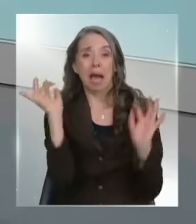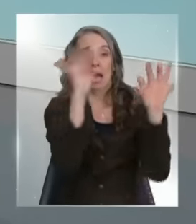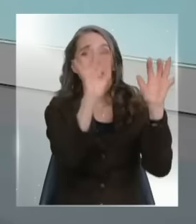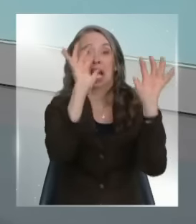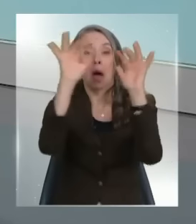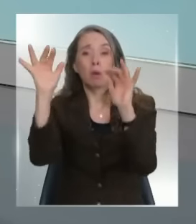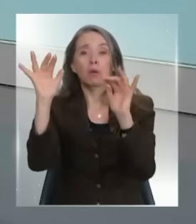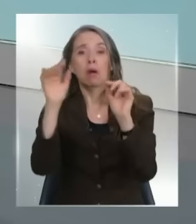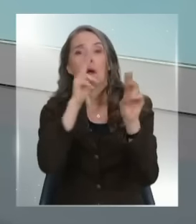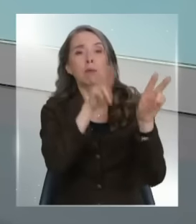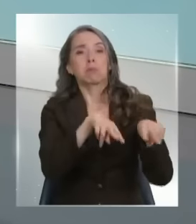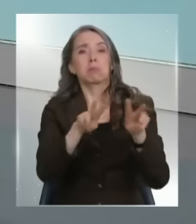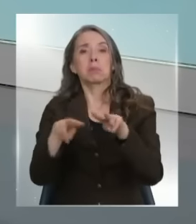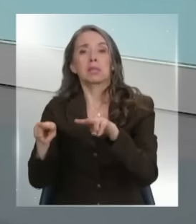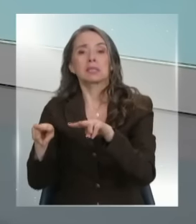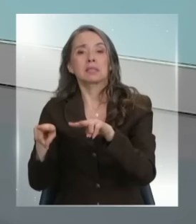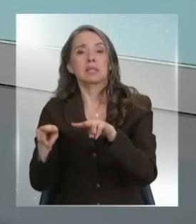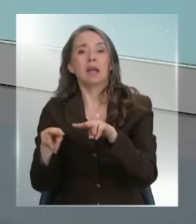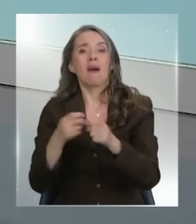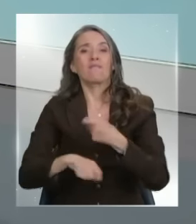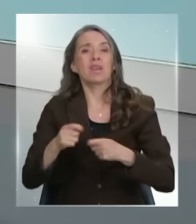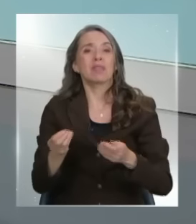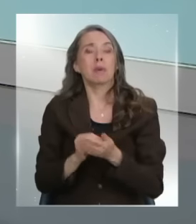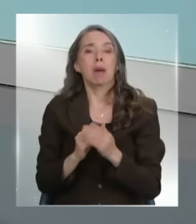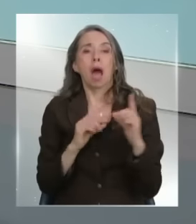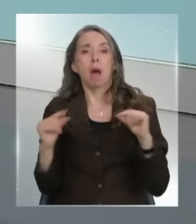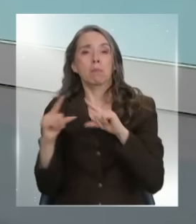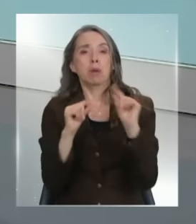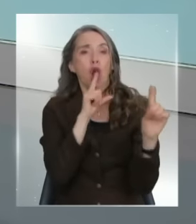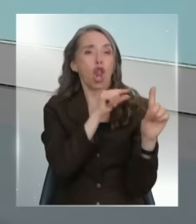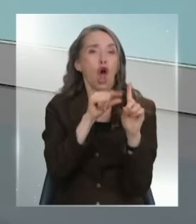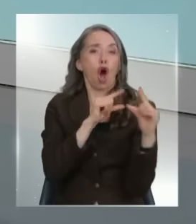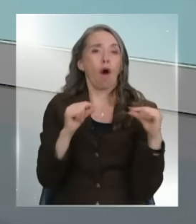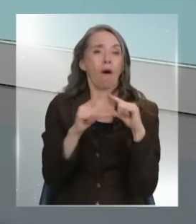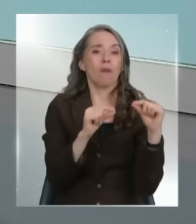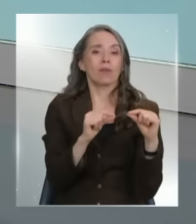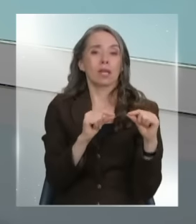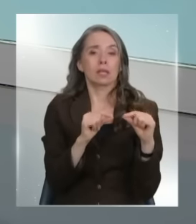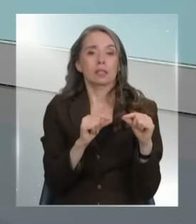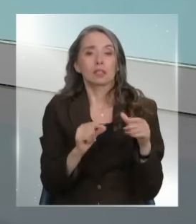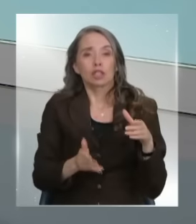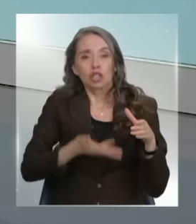una feria verde más, en una reunión de lobby más, en una sopa sin